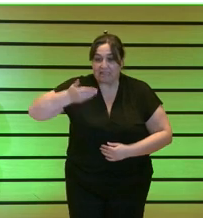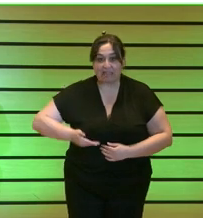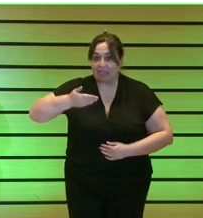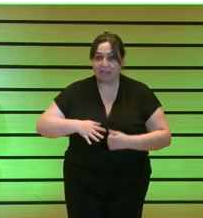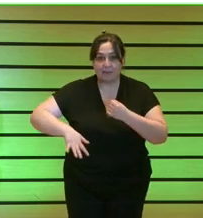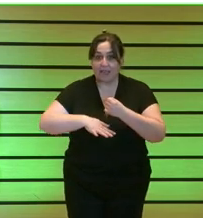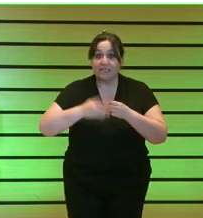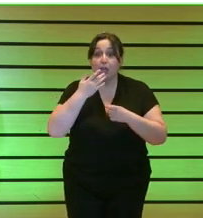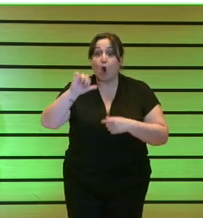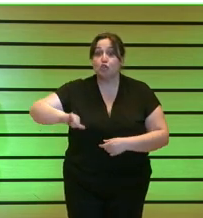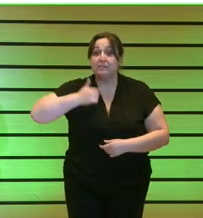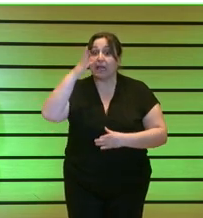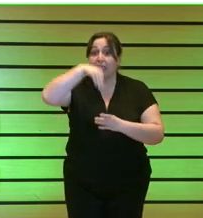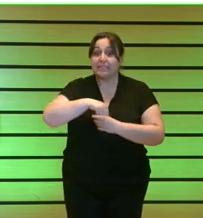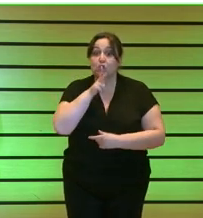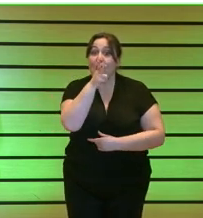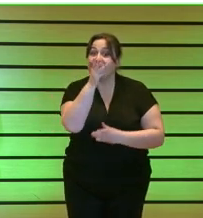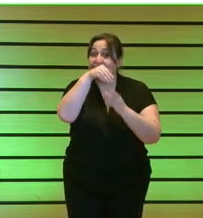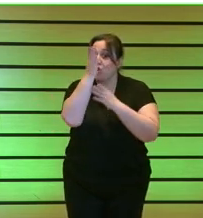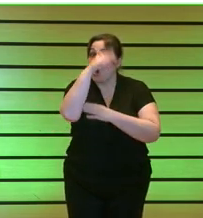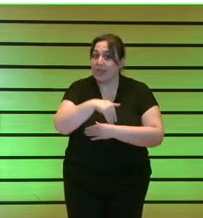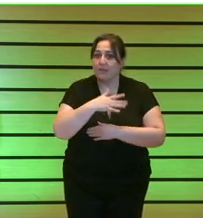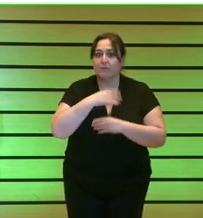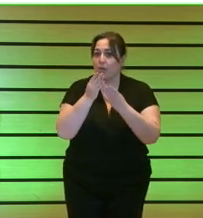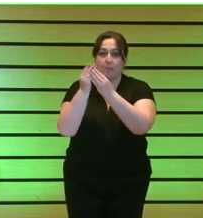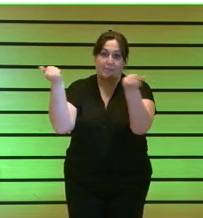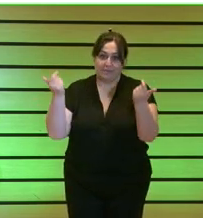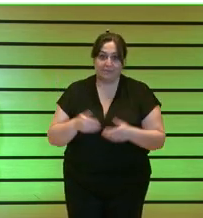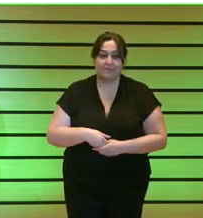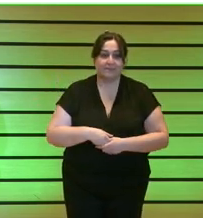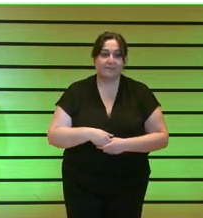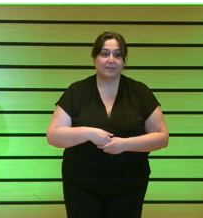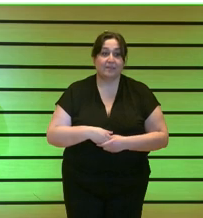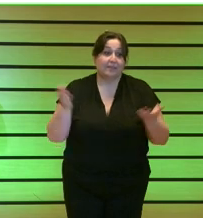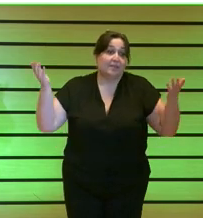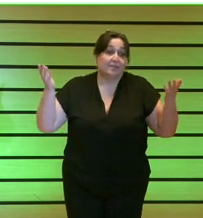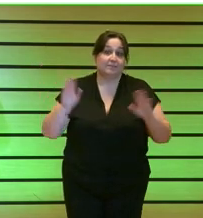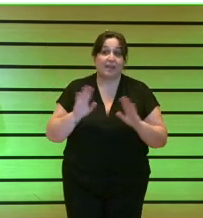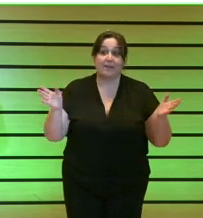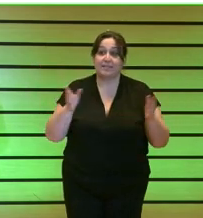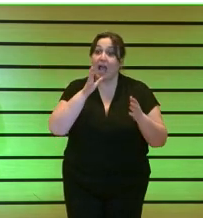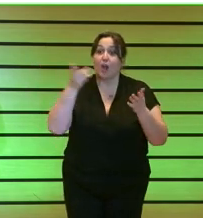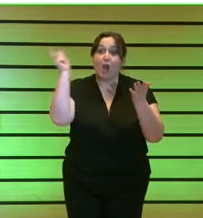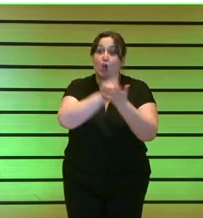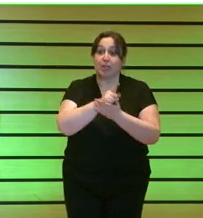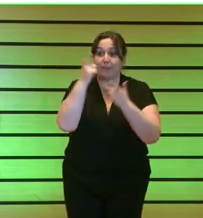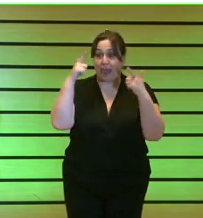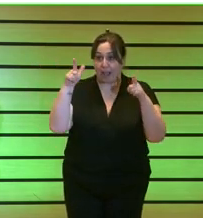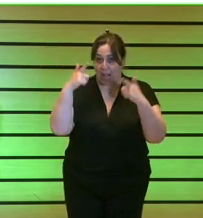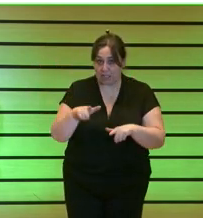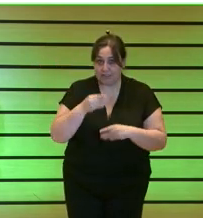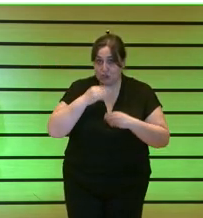estén con la H serán lugares raros a extinguir Y bueno pues volvemos a la vaca